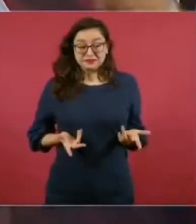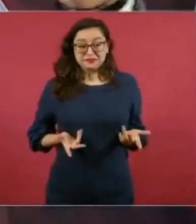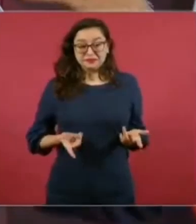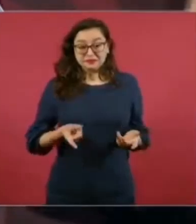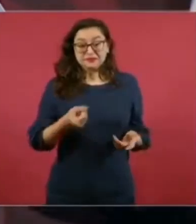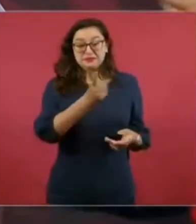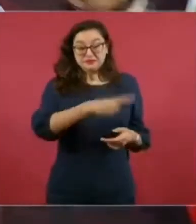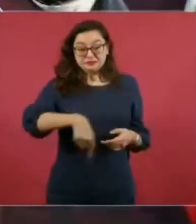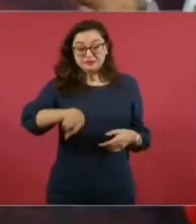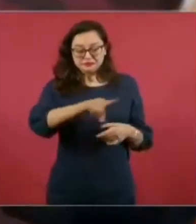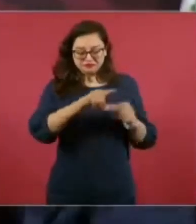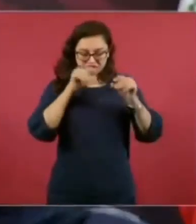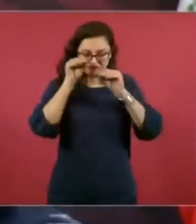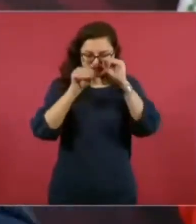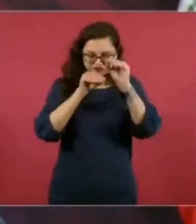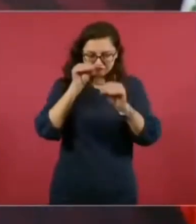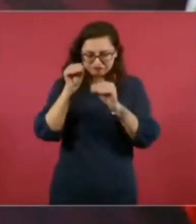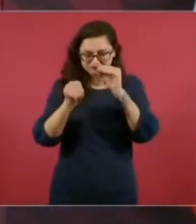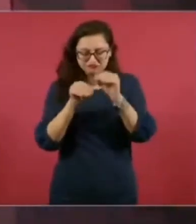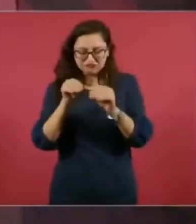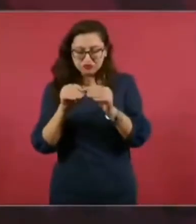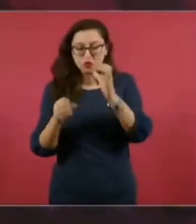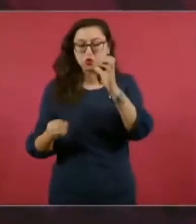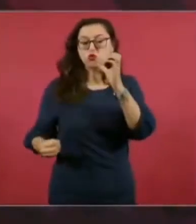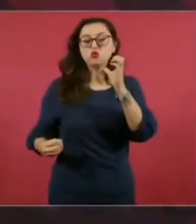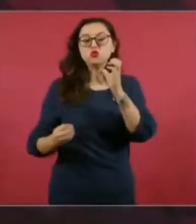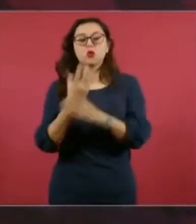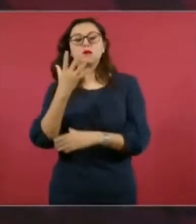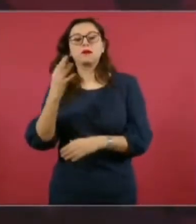la Fiscalía Anticorrupción,